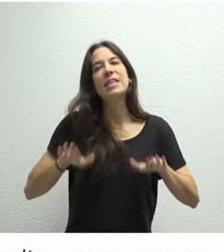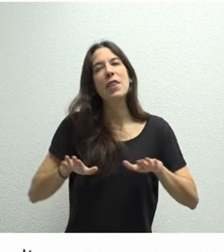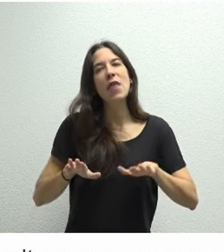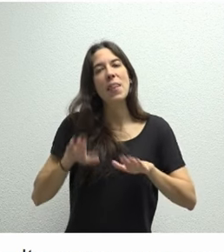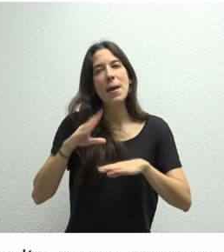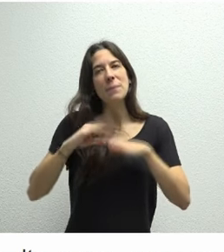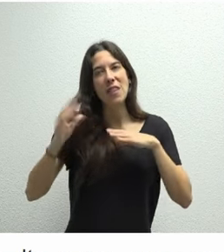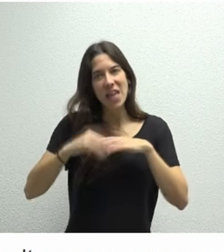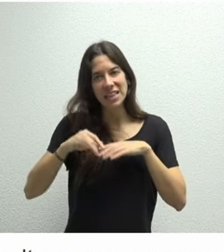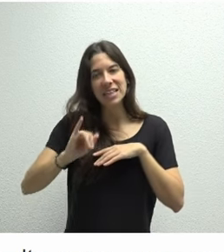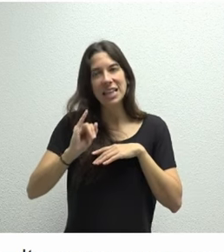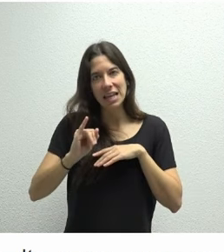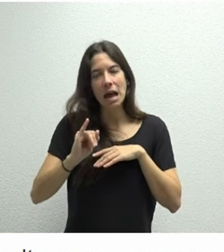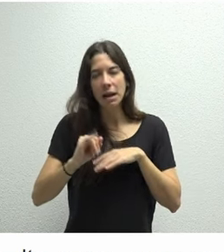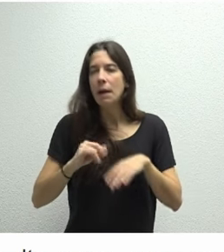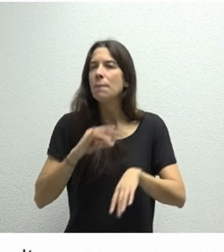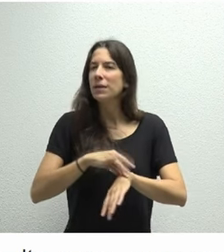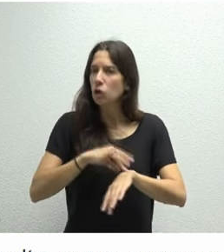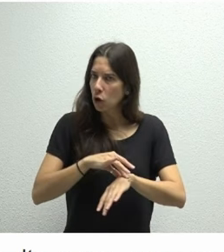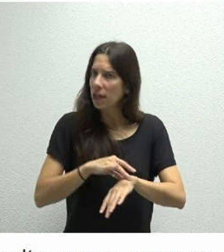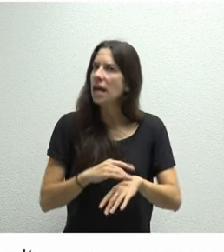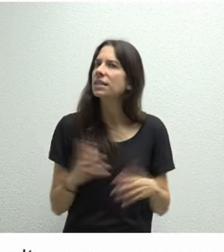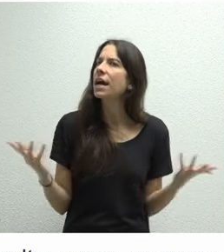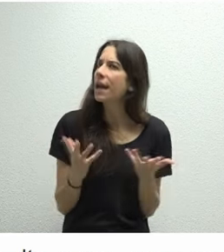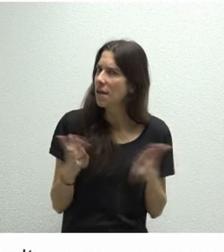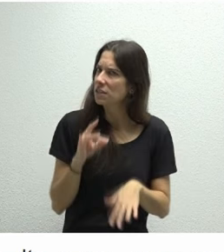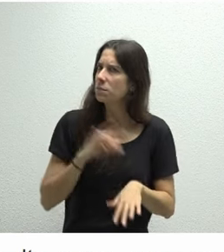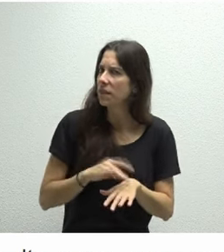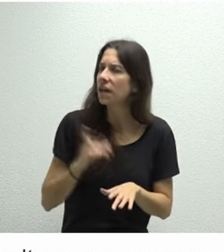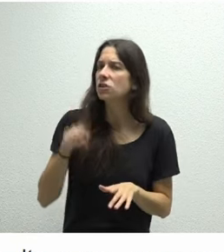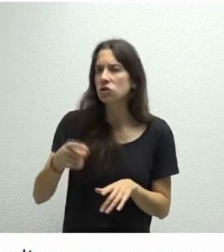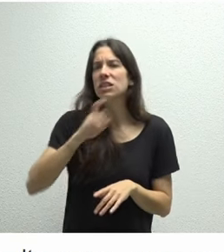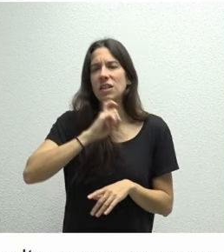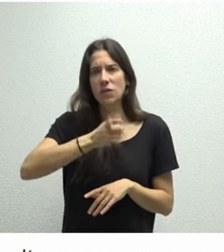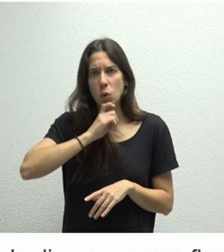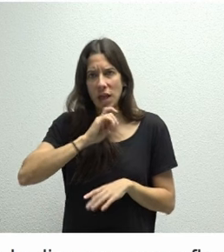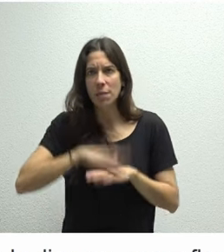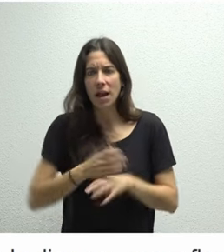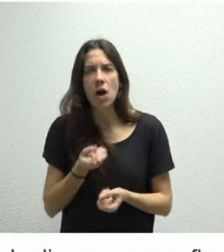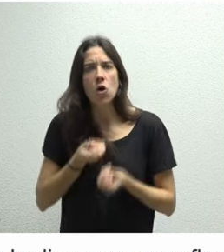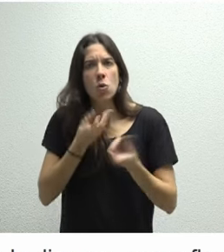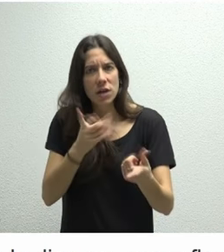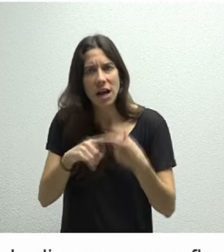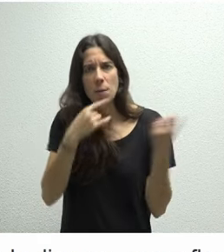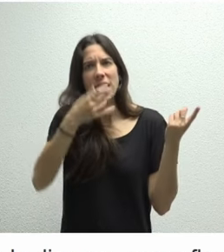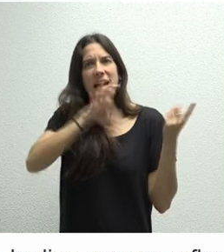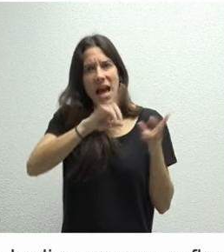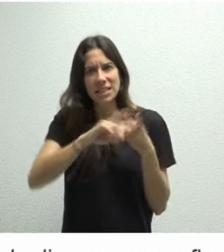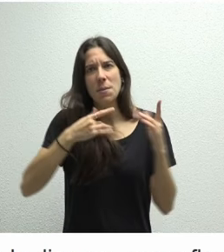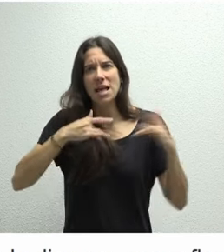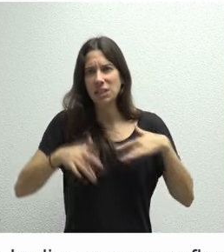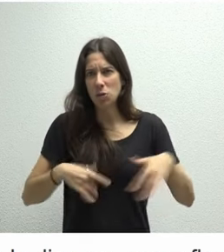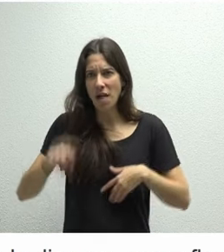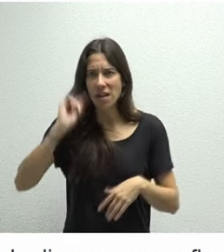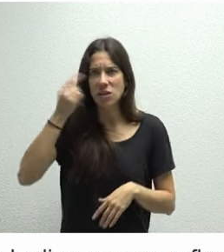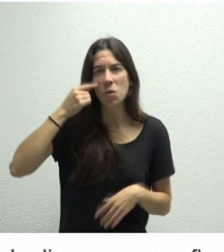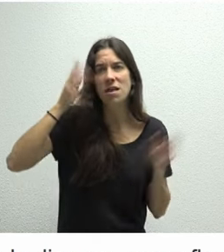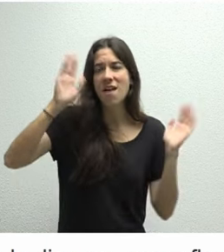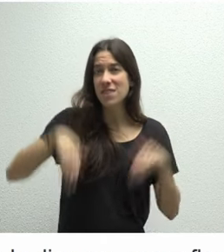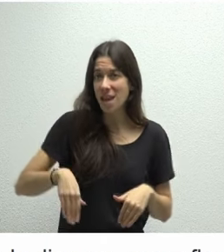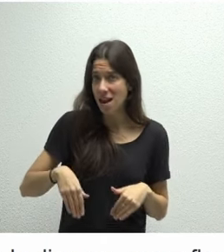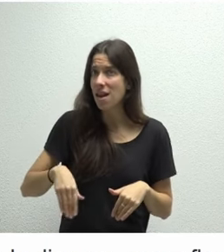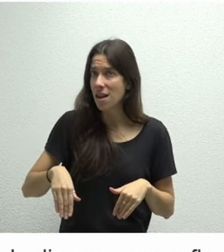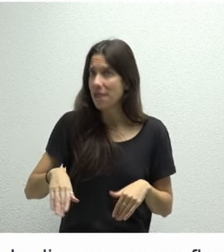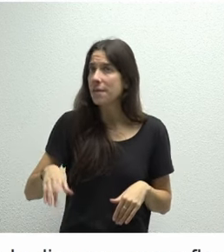médica eh con la dificultad que tienen para comunicarlo y para quejarse y para identificar los síntomas y al final Hemos